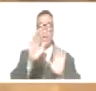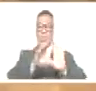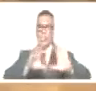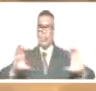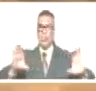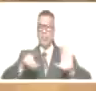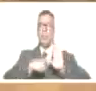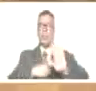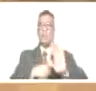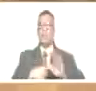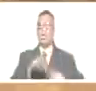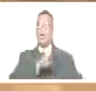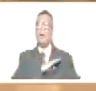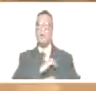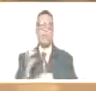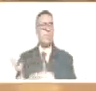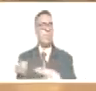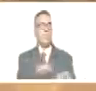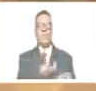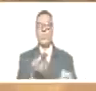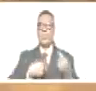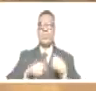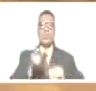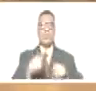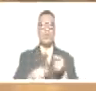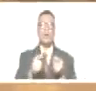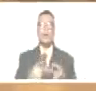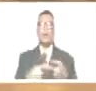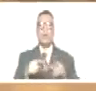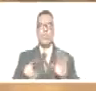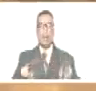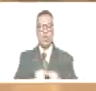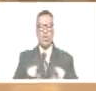mí no me invites ni a hacer negocio, ni a conspirar contra la revolución.